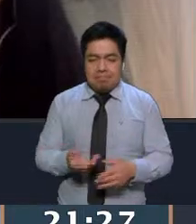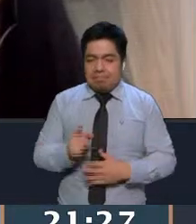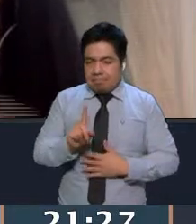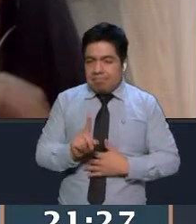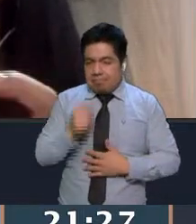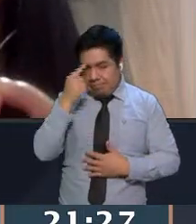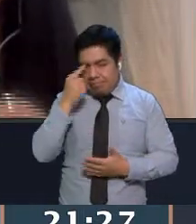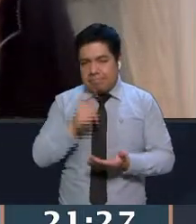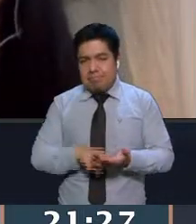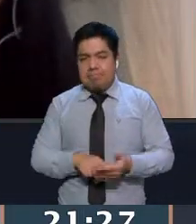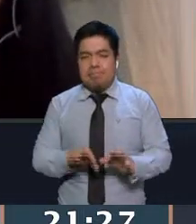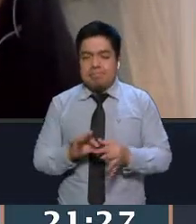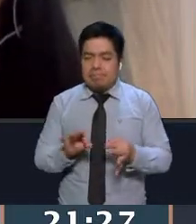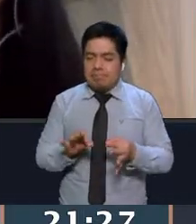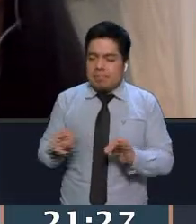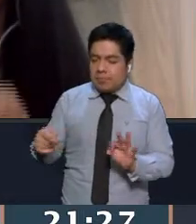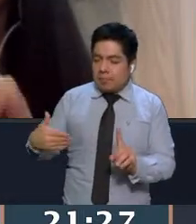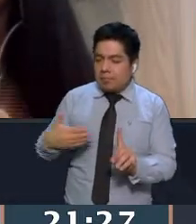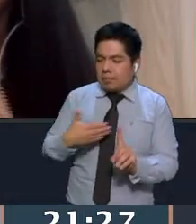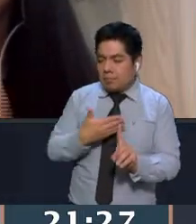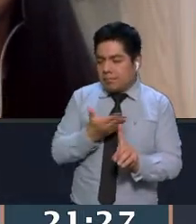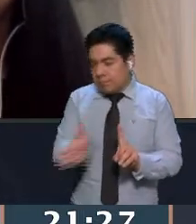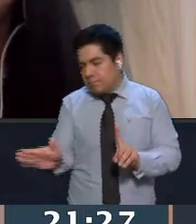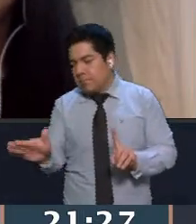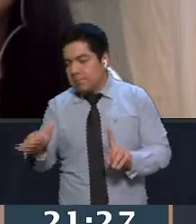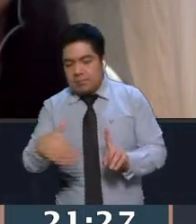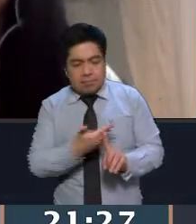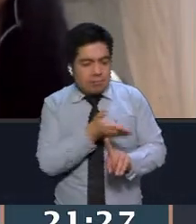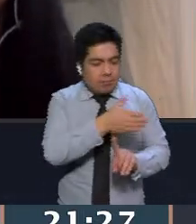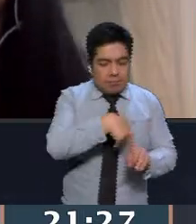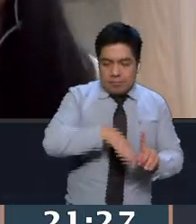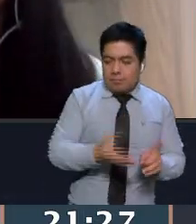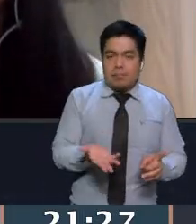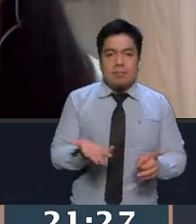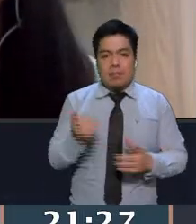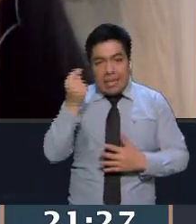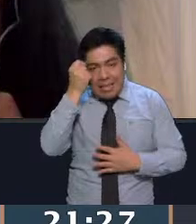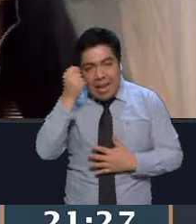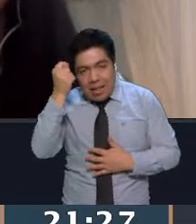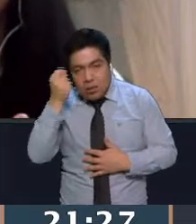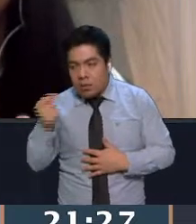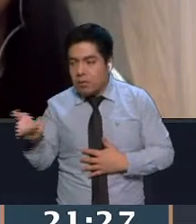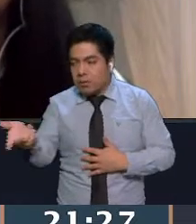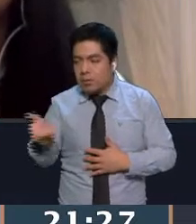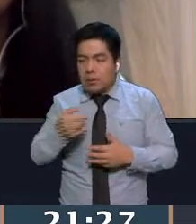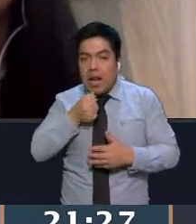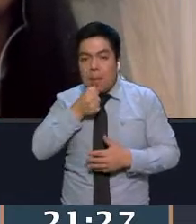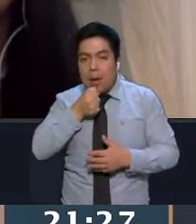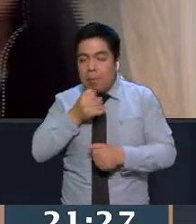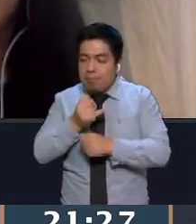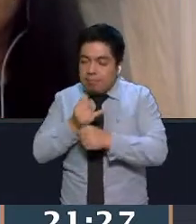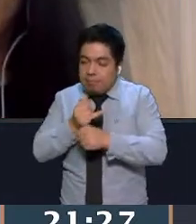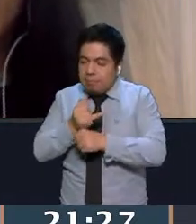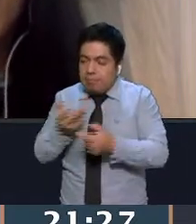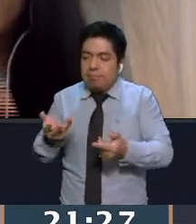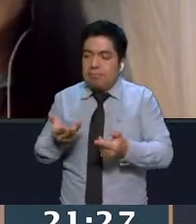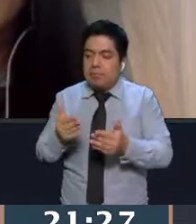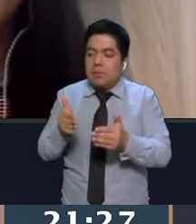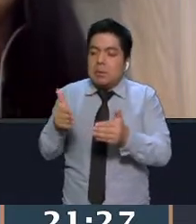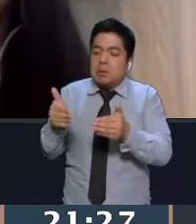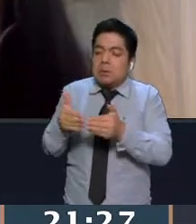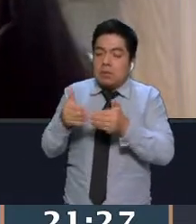primero, la distorsión que hacen de la teoría del periodismo de investigación para delimitar